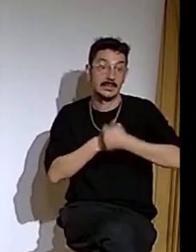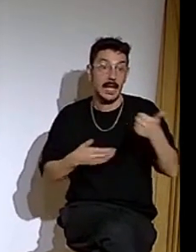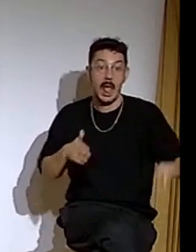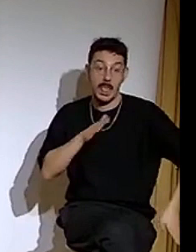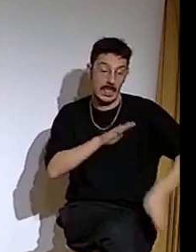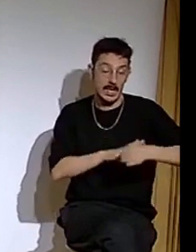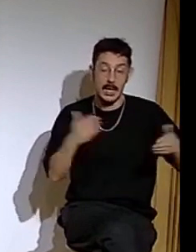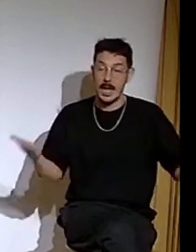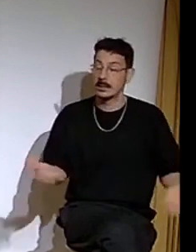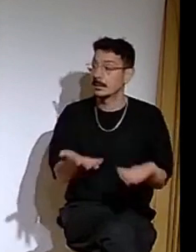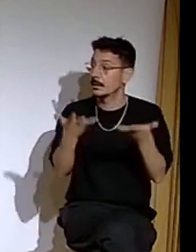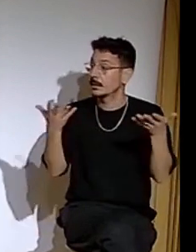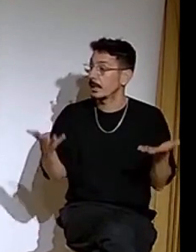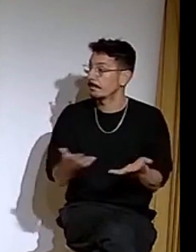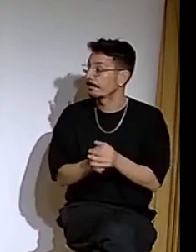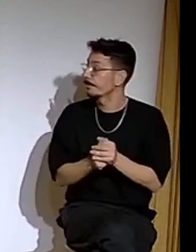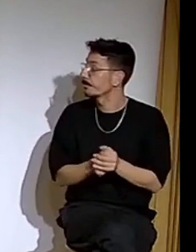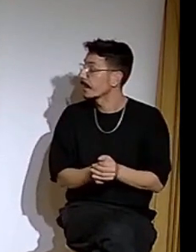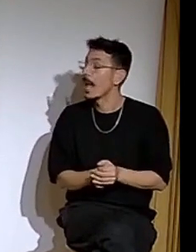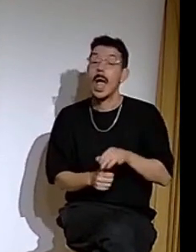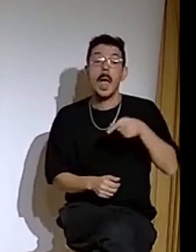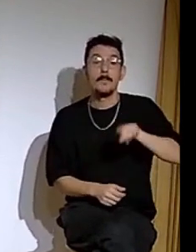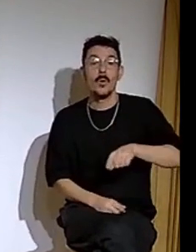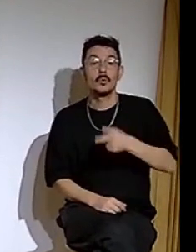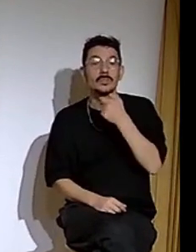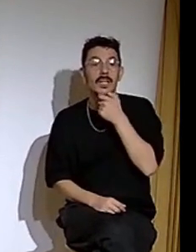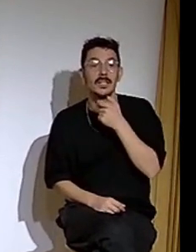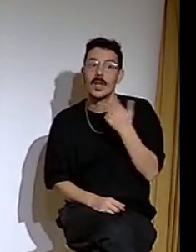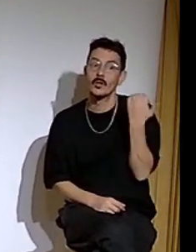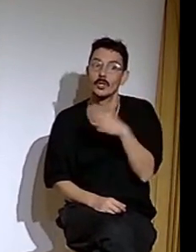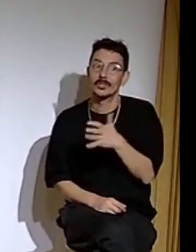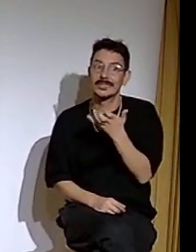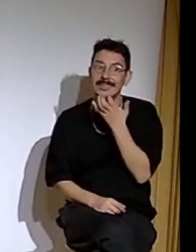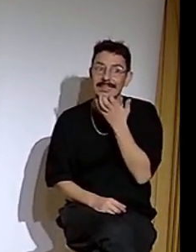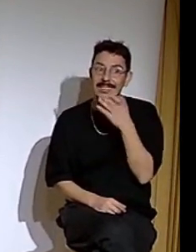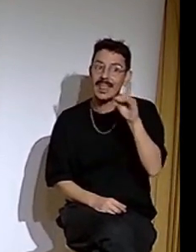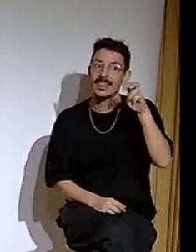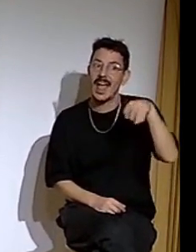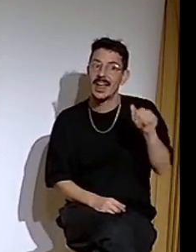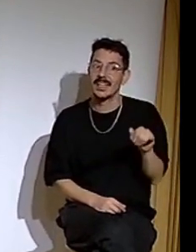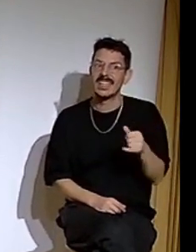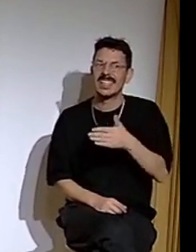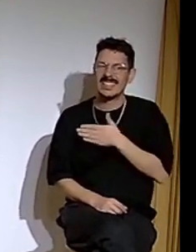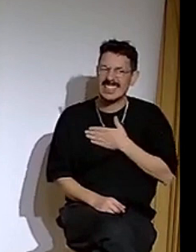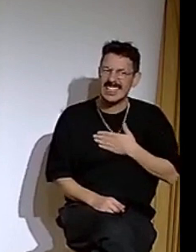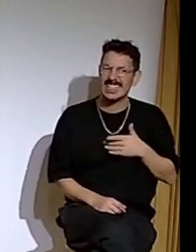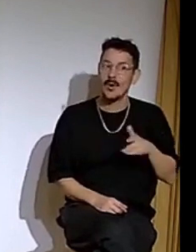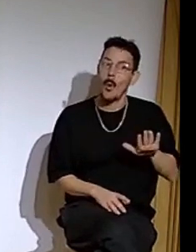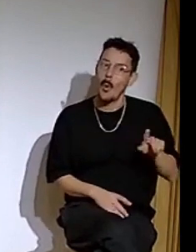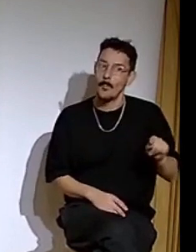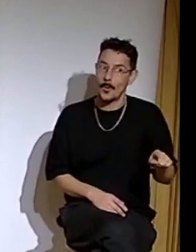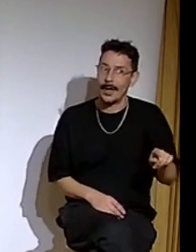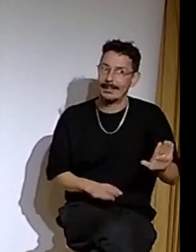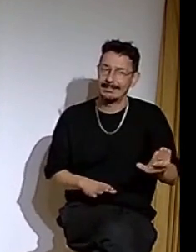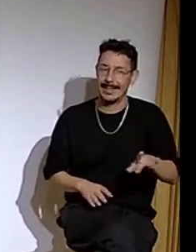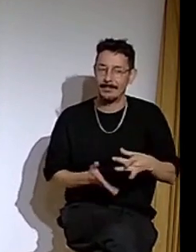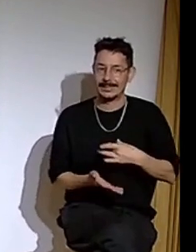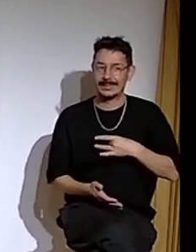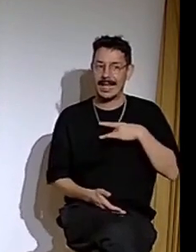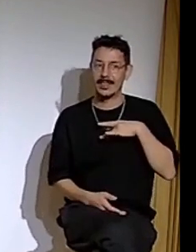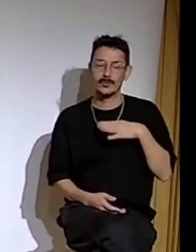a mí me gustaría no sé si Dani esto estirarte mucho bajo del autobús Pero si te apetece ya que estás aquí si te apetece